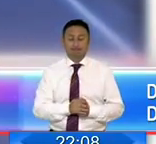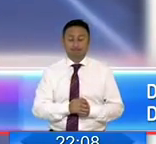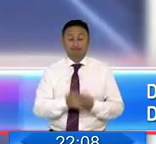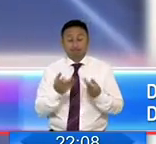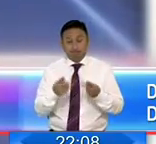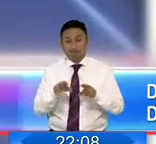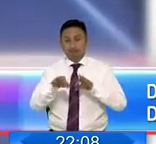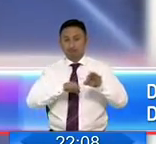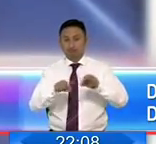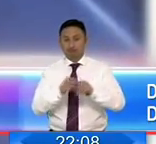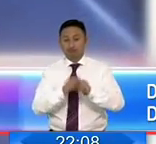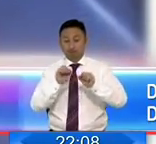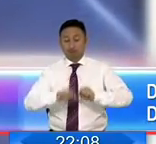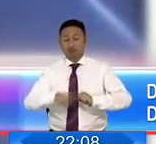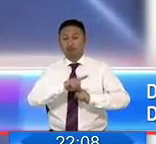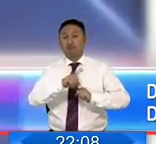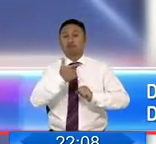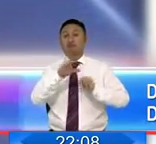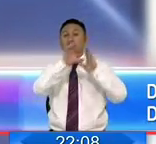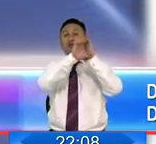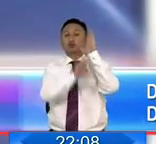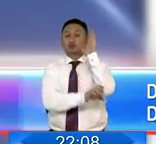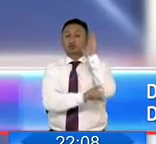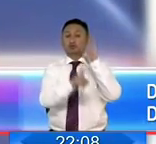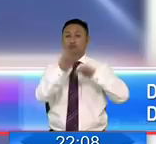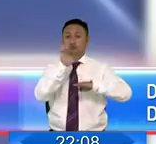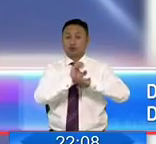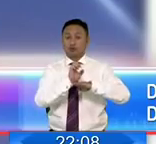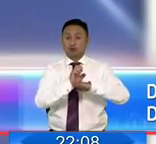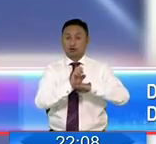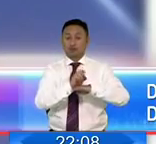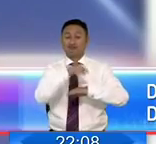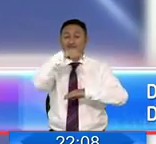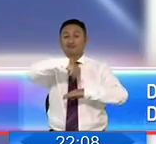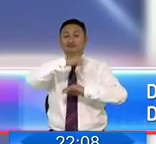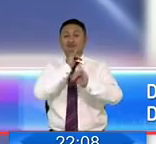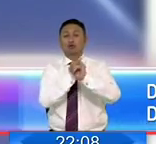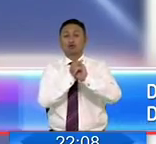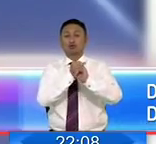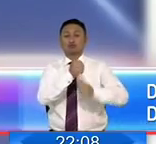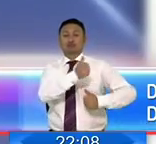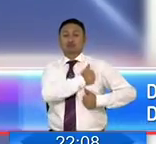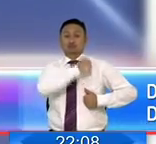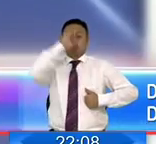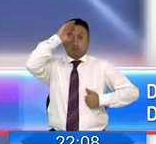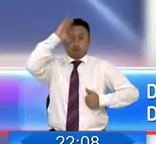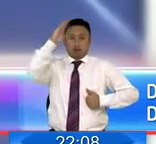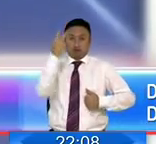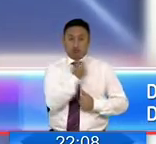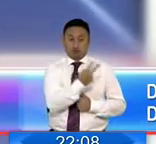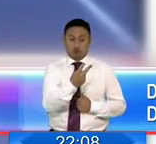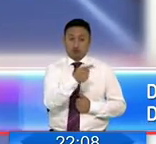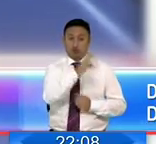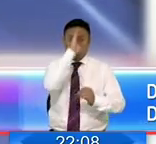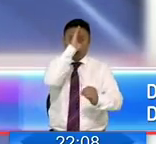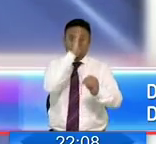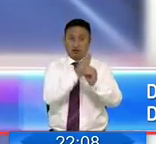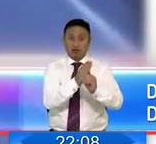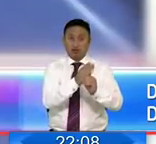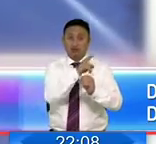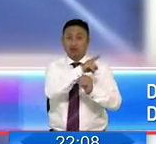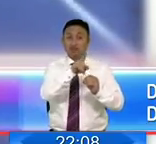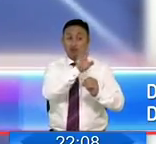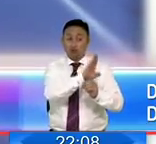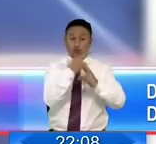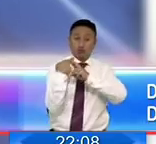también que, de conformidad con lo que establece la Constitución de la República, las instituciones tanto militares como policiales tienen como objetivo, en el marco de